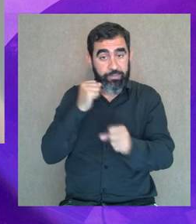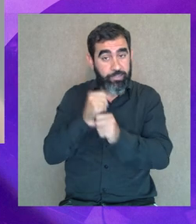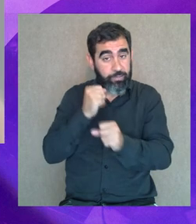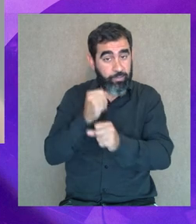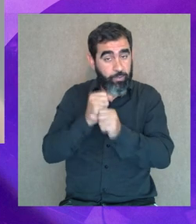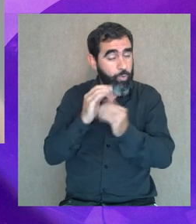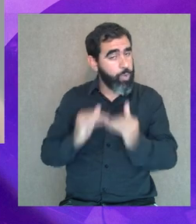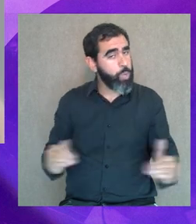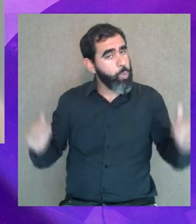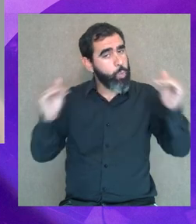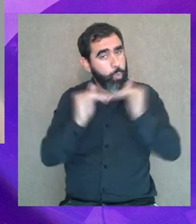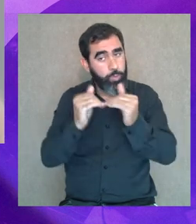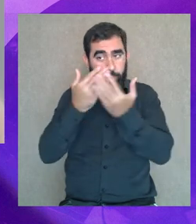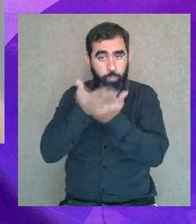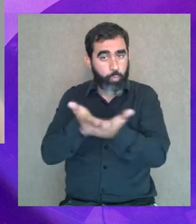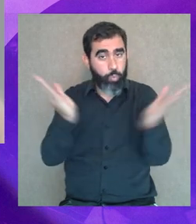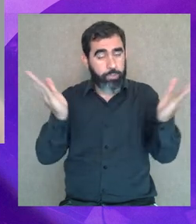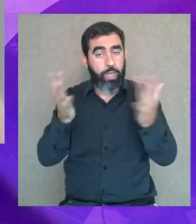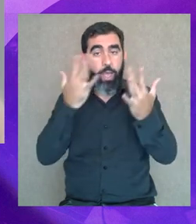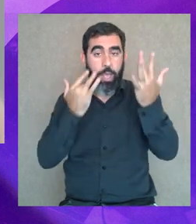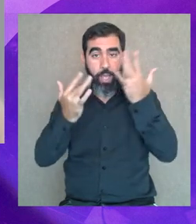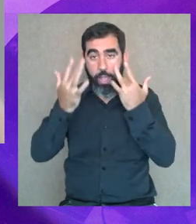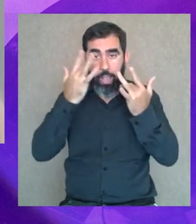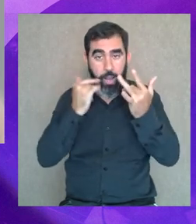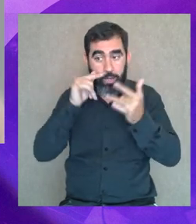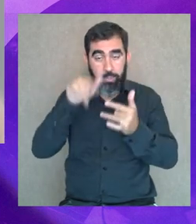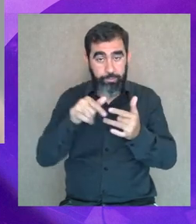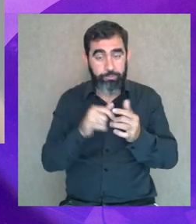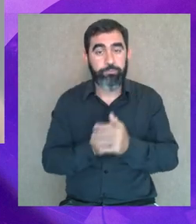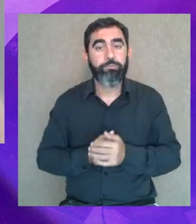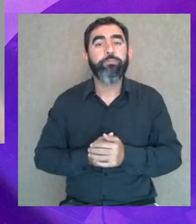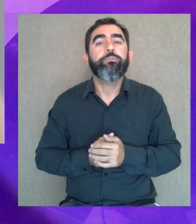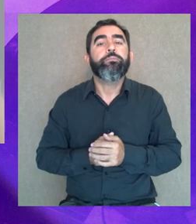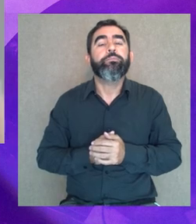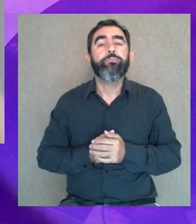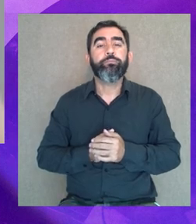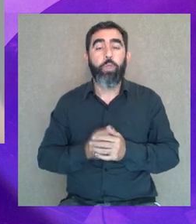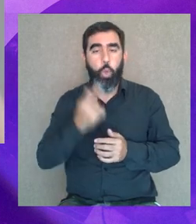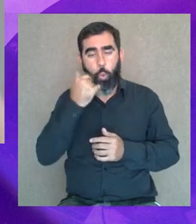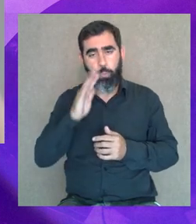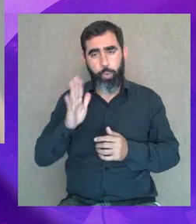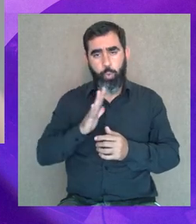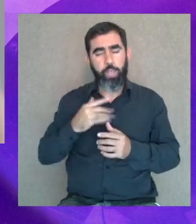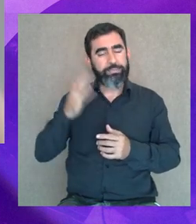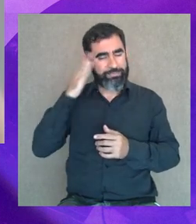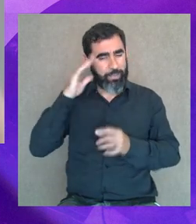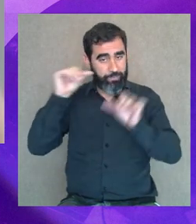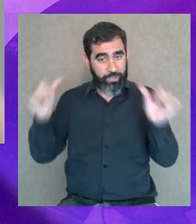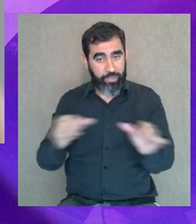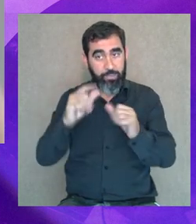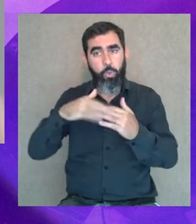trabajábamos al igual para poder proyectar artísticamente esa obra yo hacia los hombres las mujeres éramos muy conscientes